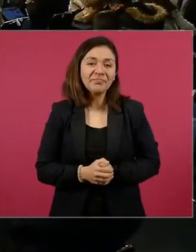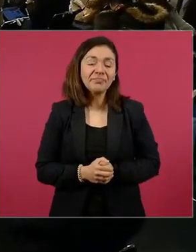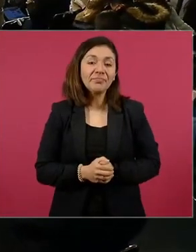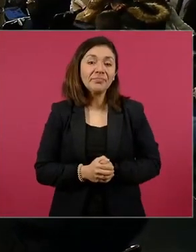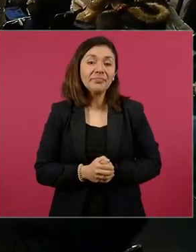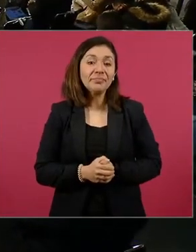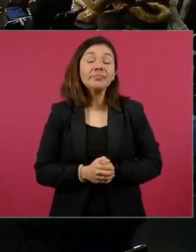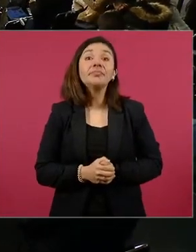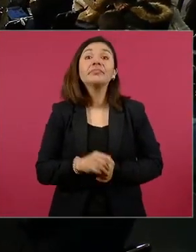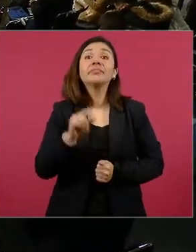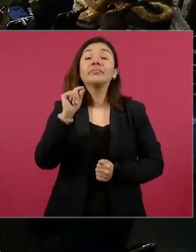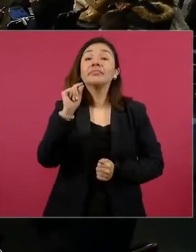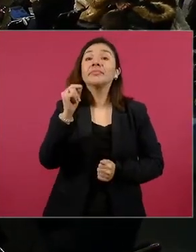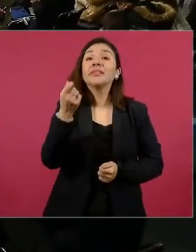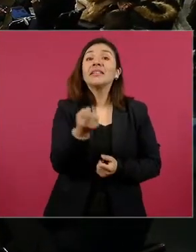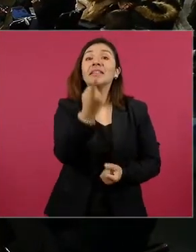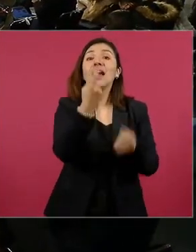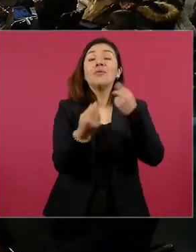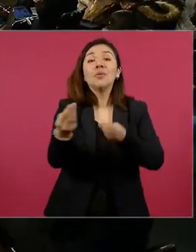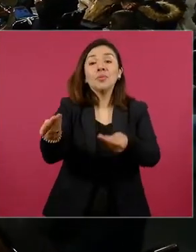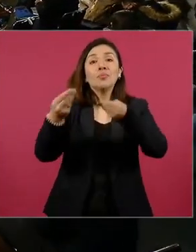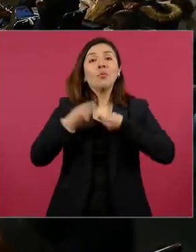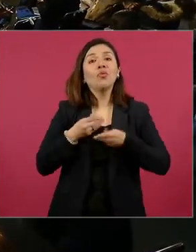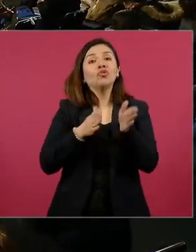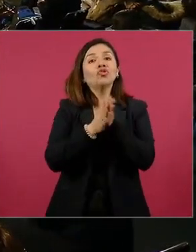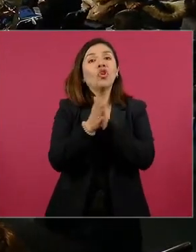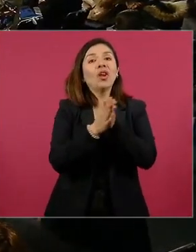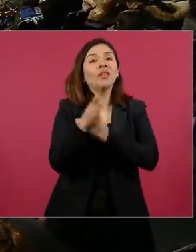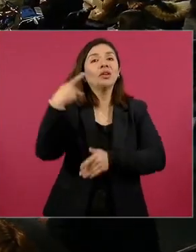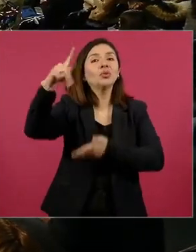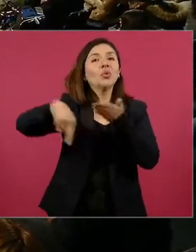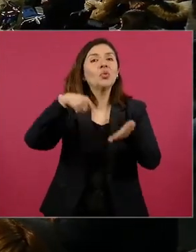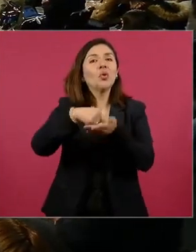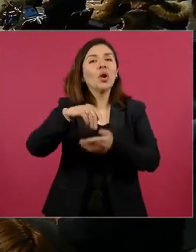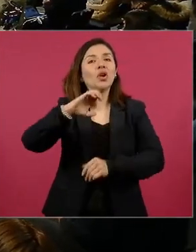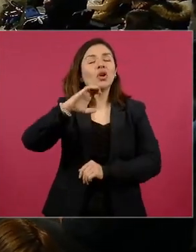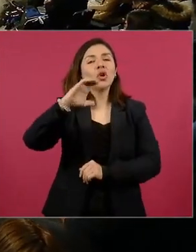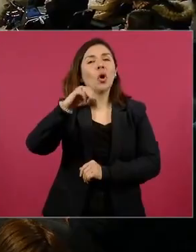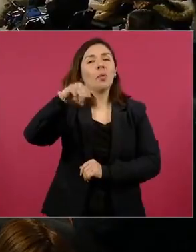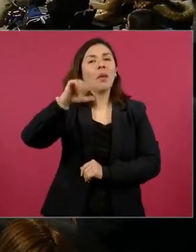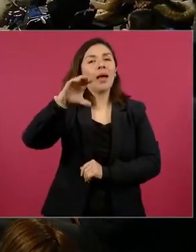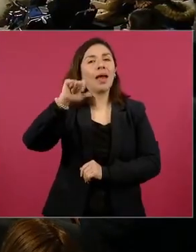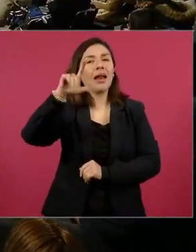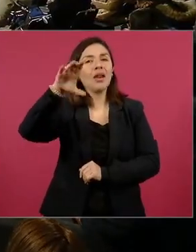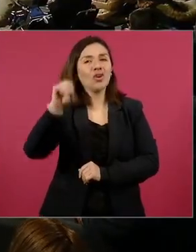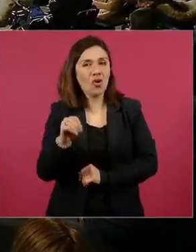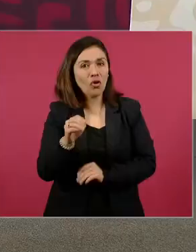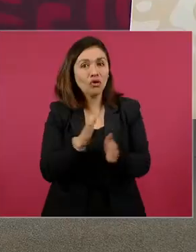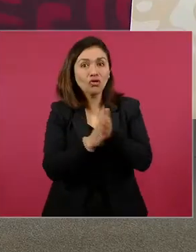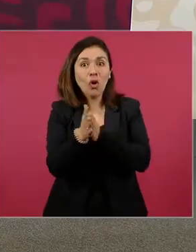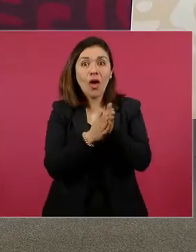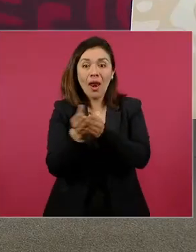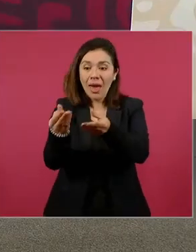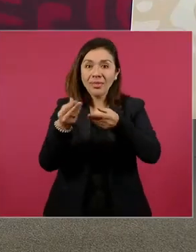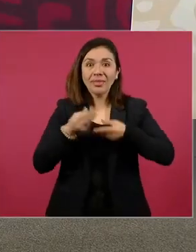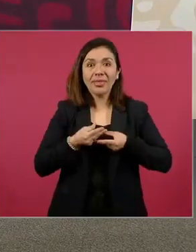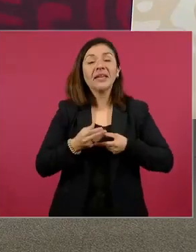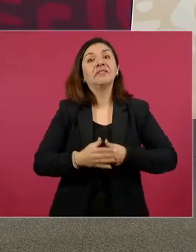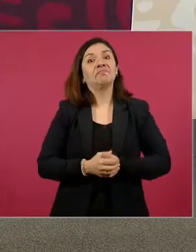Me acaban de mandar un chocolate de Comalcalco, de la Perla de la Chontalpa, un chocolate